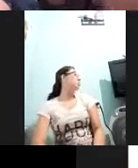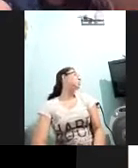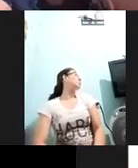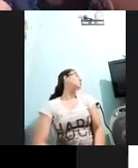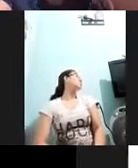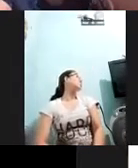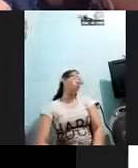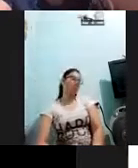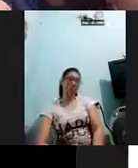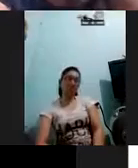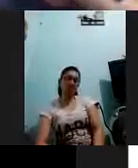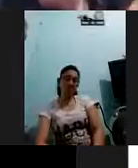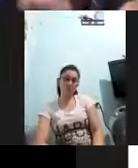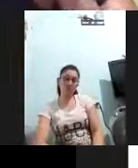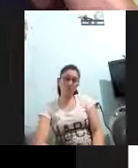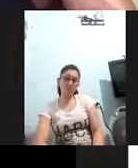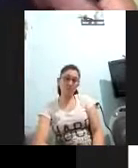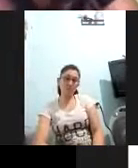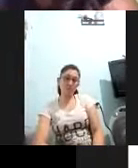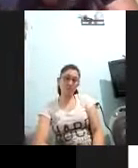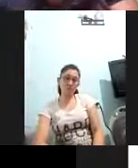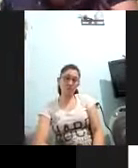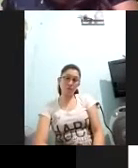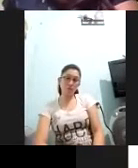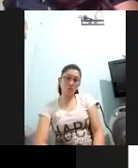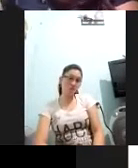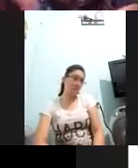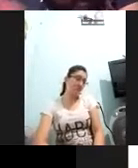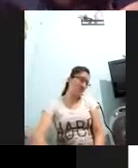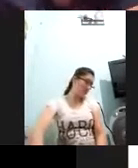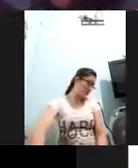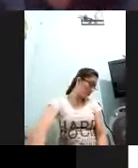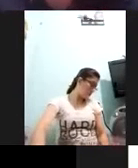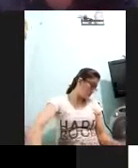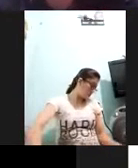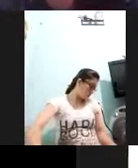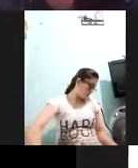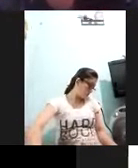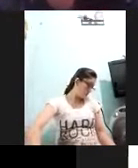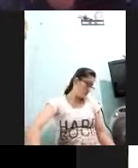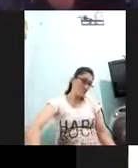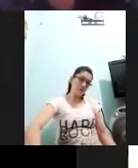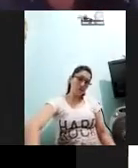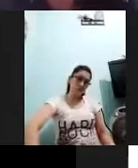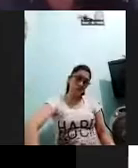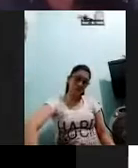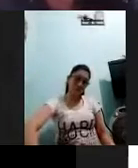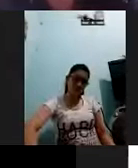va a decir, of course, my full name is Kenia González, y